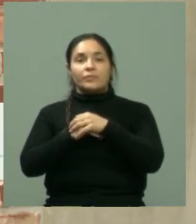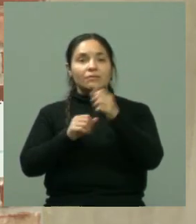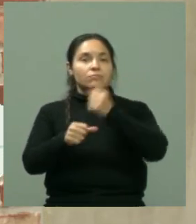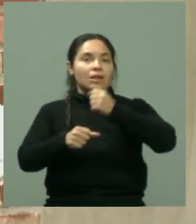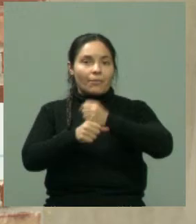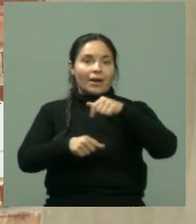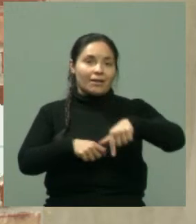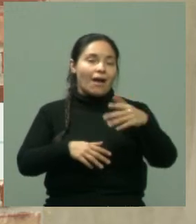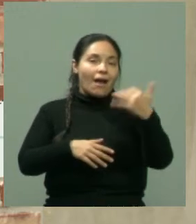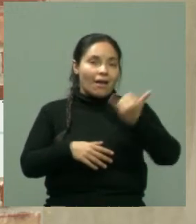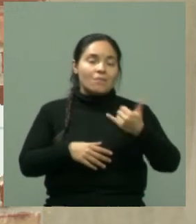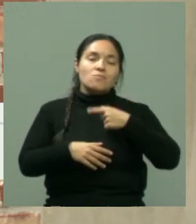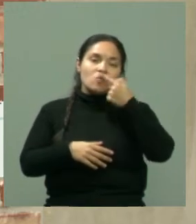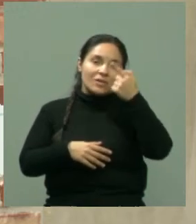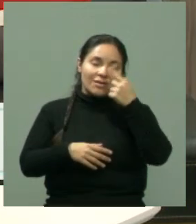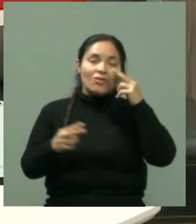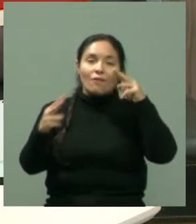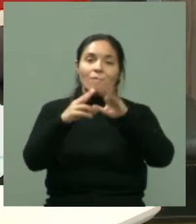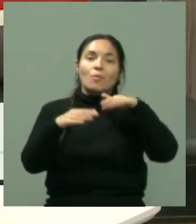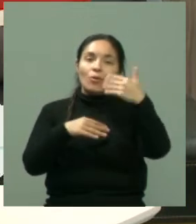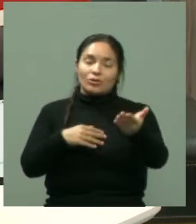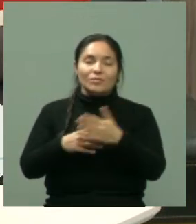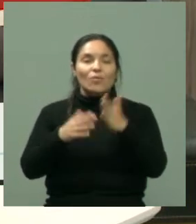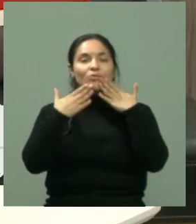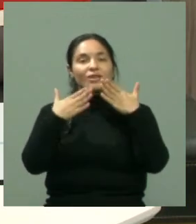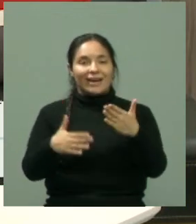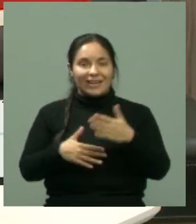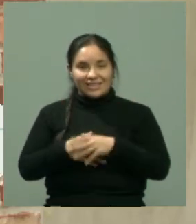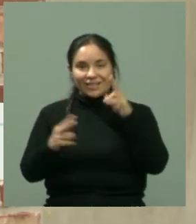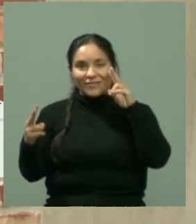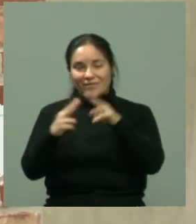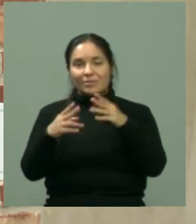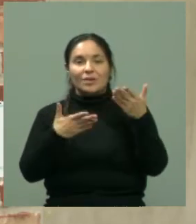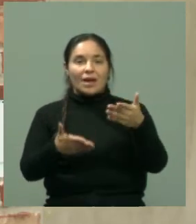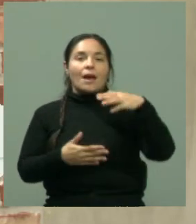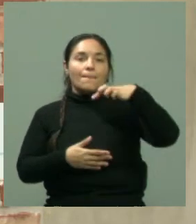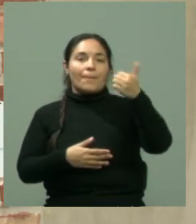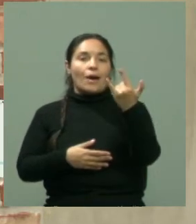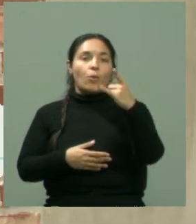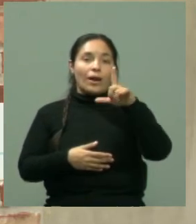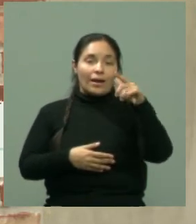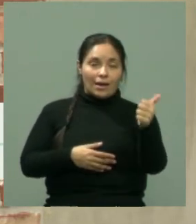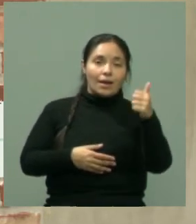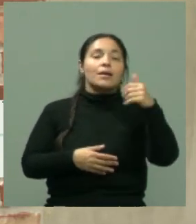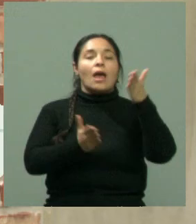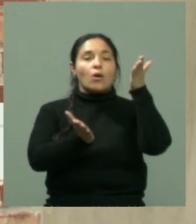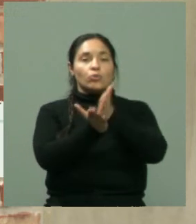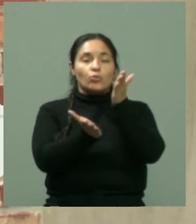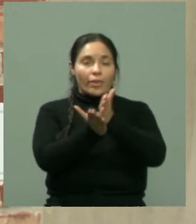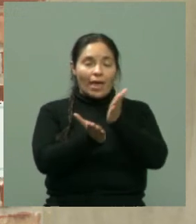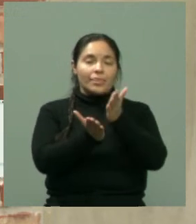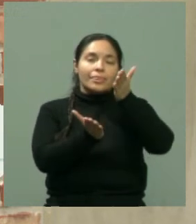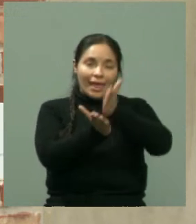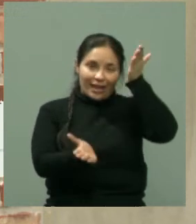trabajando en Mendoza por este tema. Así es que será hasta cualquier momento, chicas. Bueno, gracias, nos veremos. Así pasaba Paula Moreno Luque, estudiante de Derecho de la Universidad Nacional